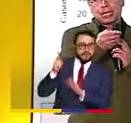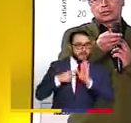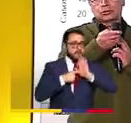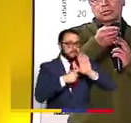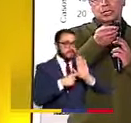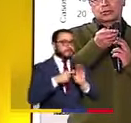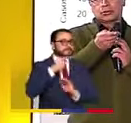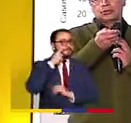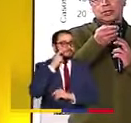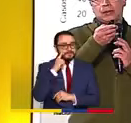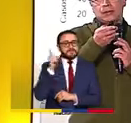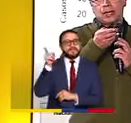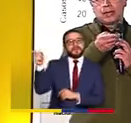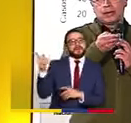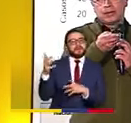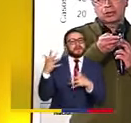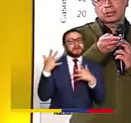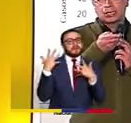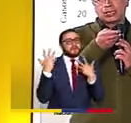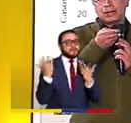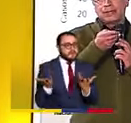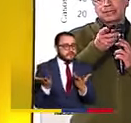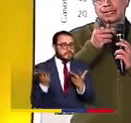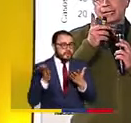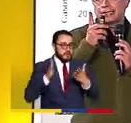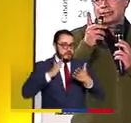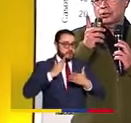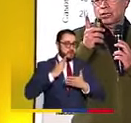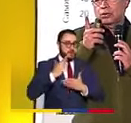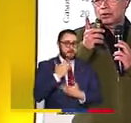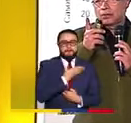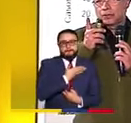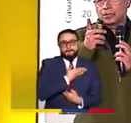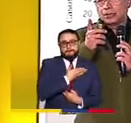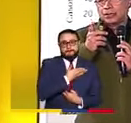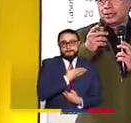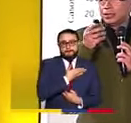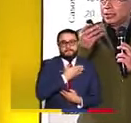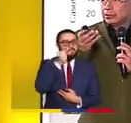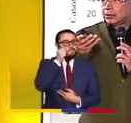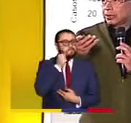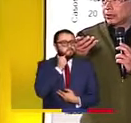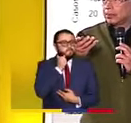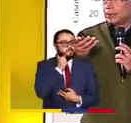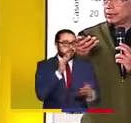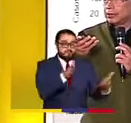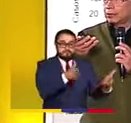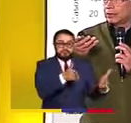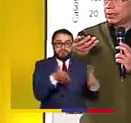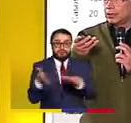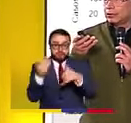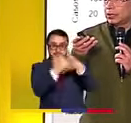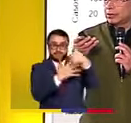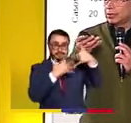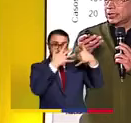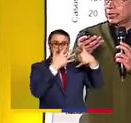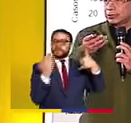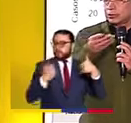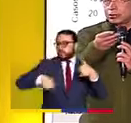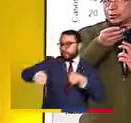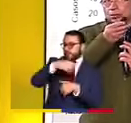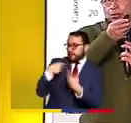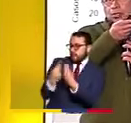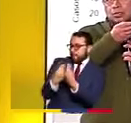tenemos casos y razón mortalidad materna de toda Colombia. Así que compañeros que me han ayudado a